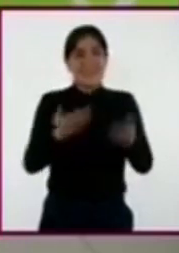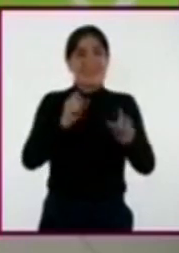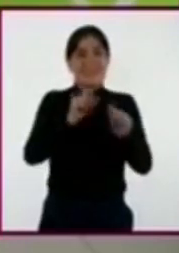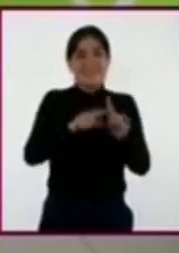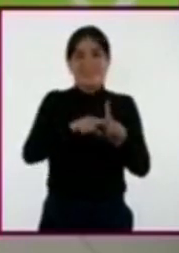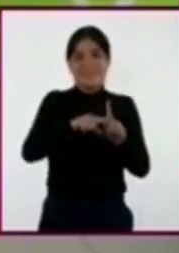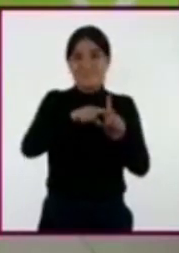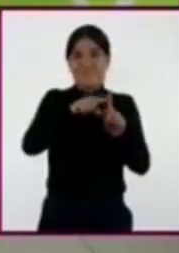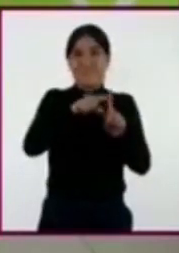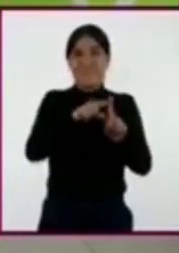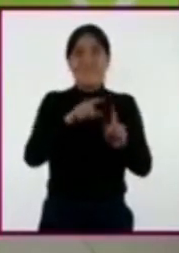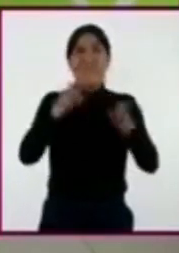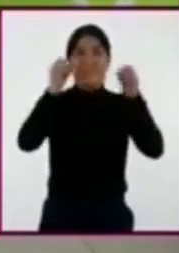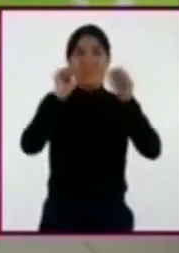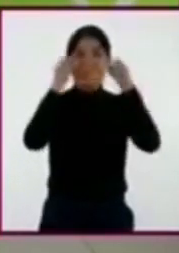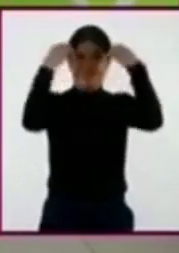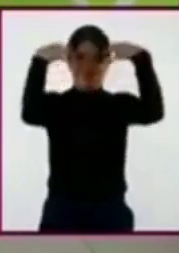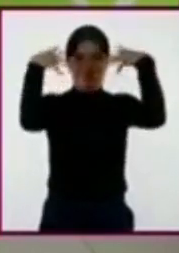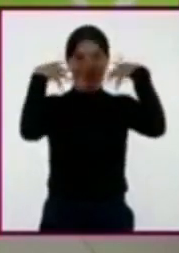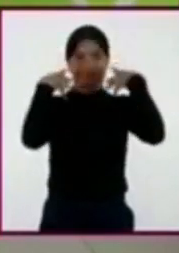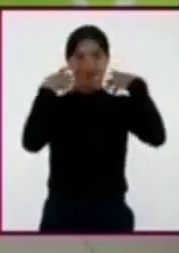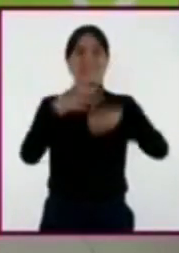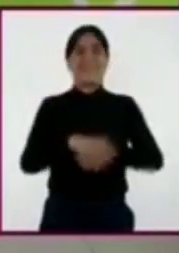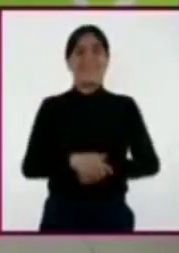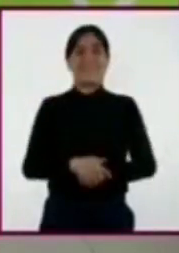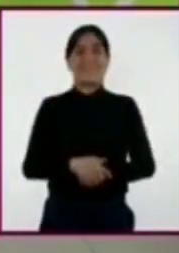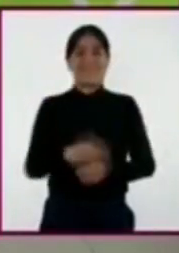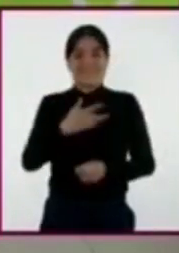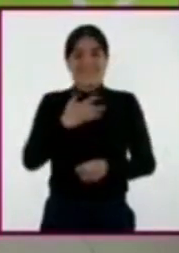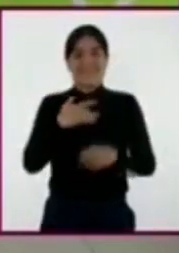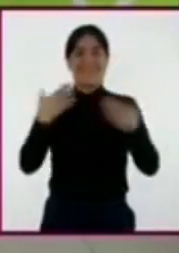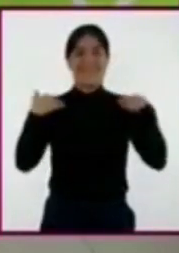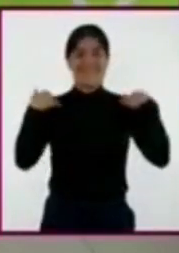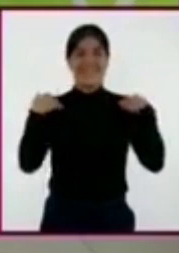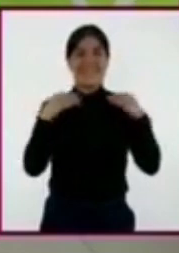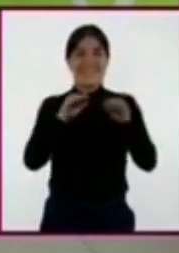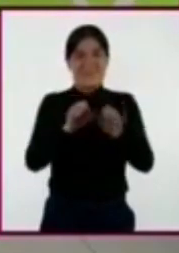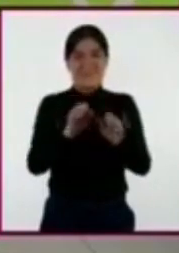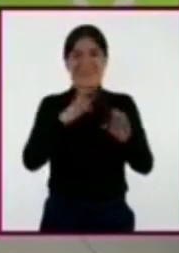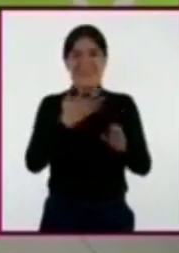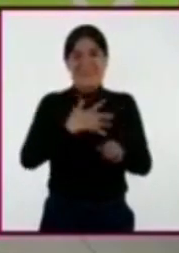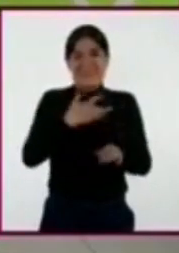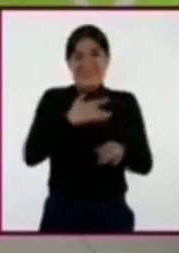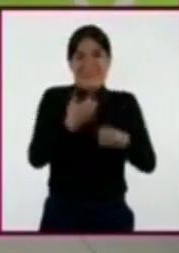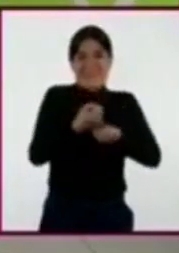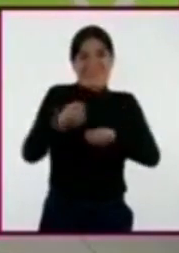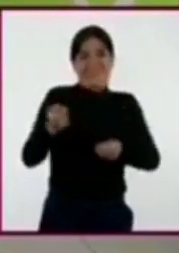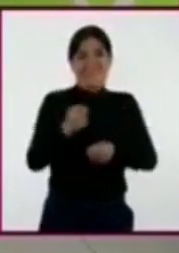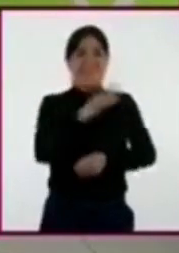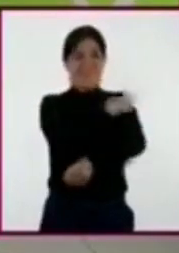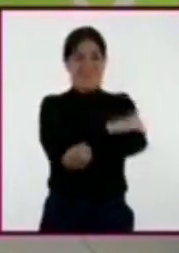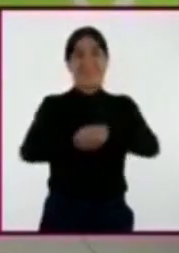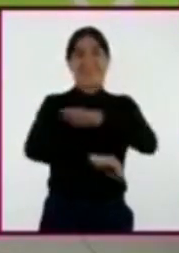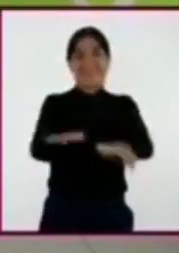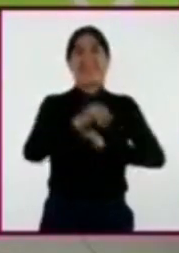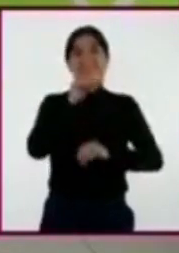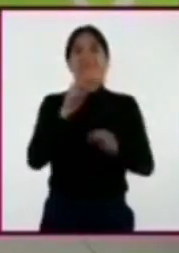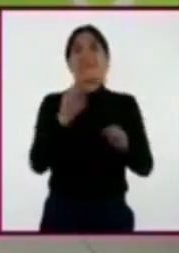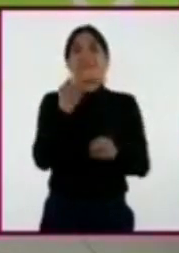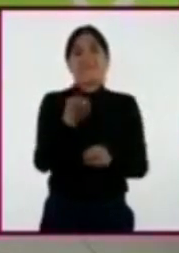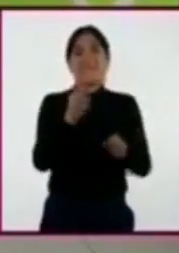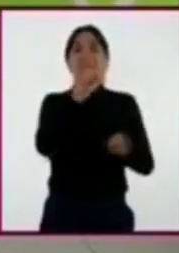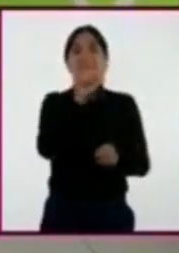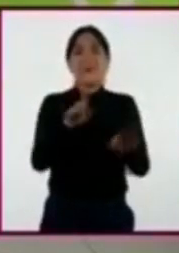temperatura más elevada y empecé ya a sudar un poco. Y sí siento excelente. El estirón aquí en espalda y brazos. Exacto, porque nuestros brazos